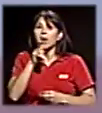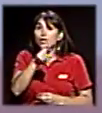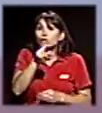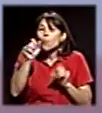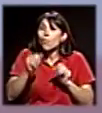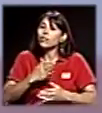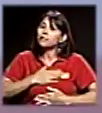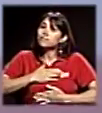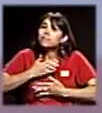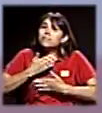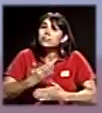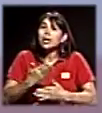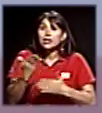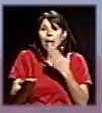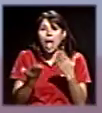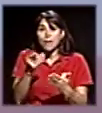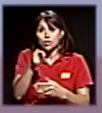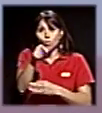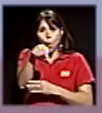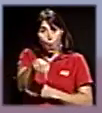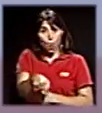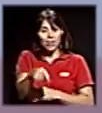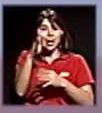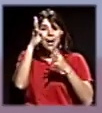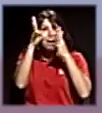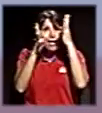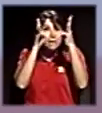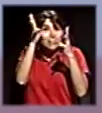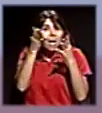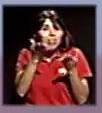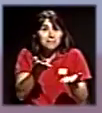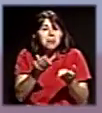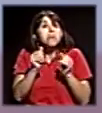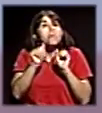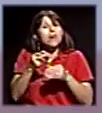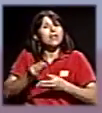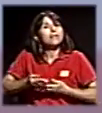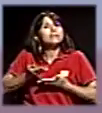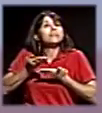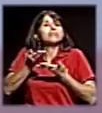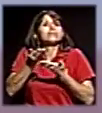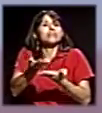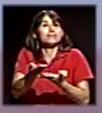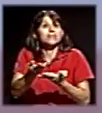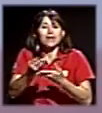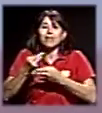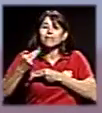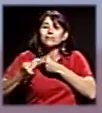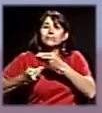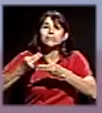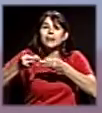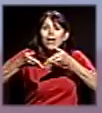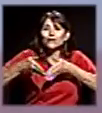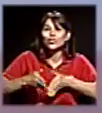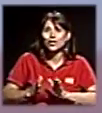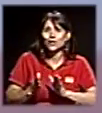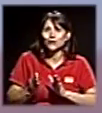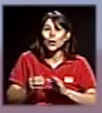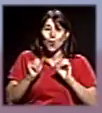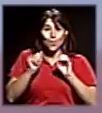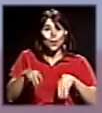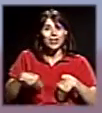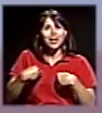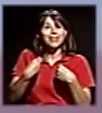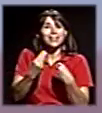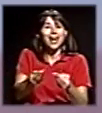quizá tu creatividad hoy sea tu ofrenda el poder ofrendar a tus hijos una comida diferente a